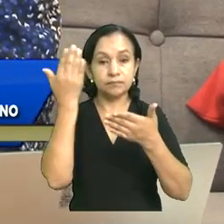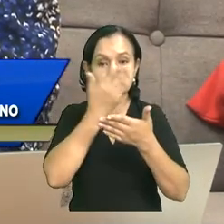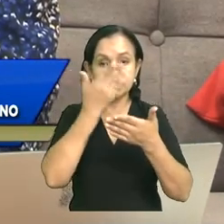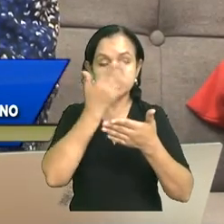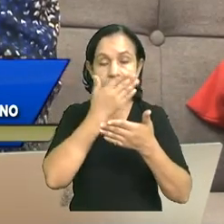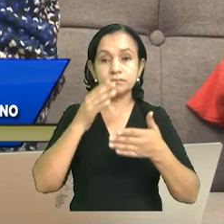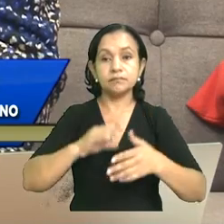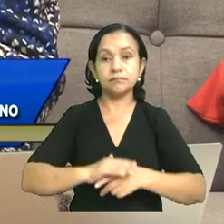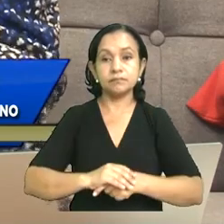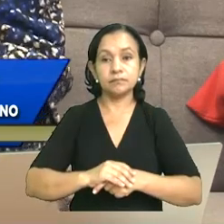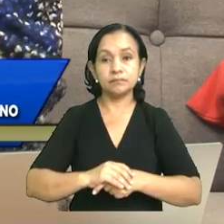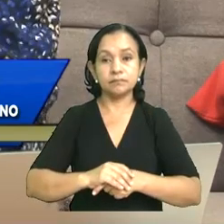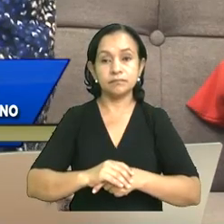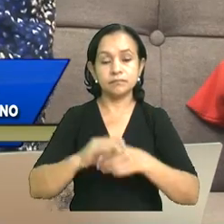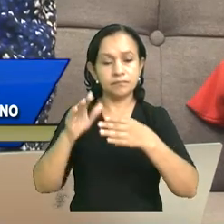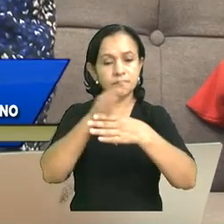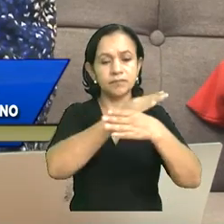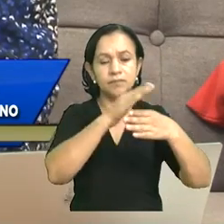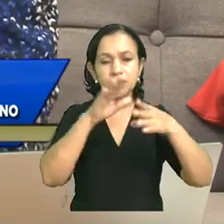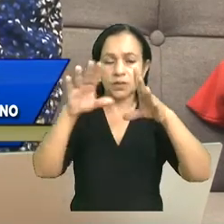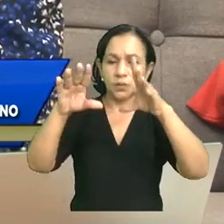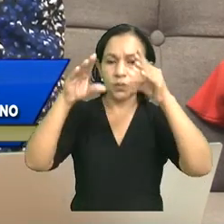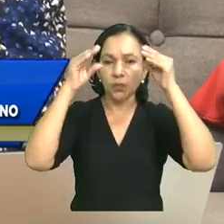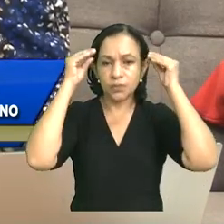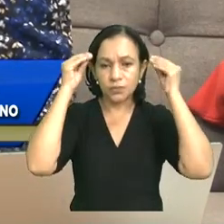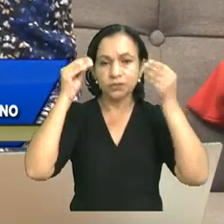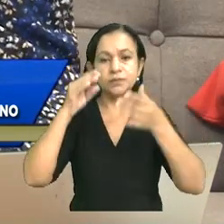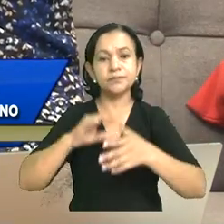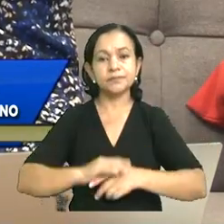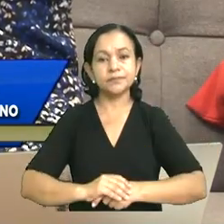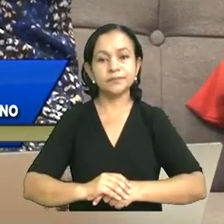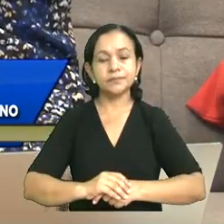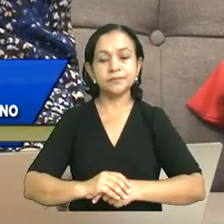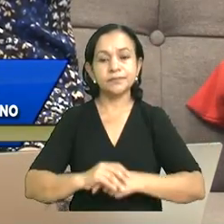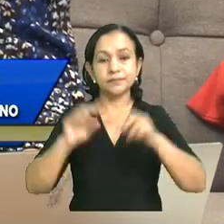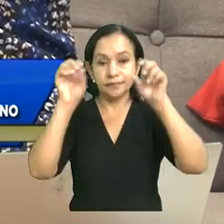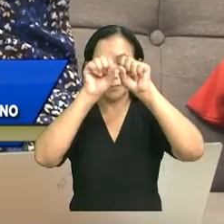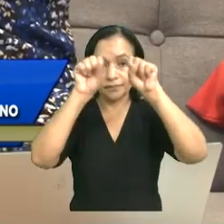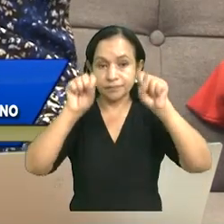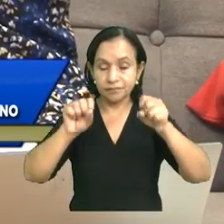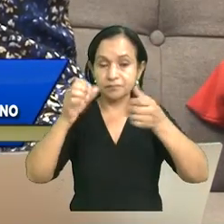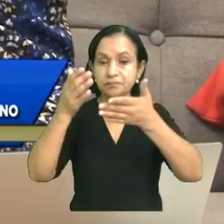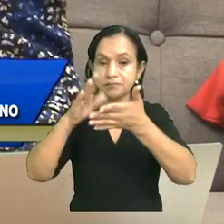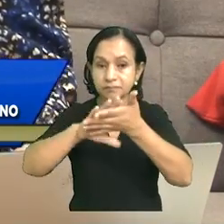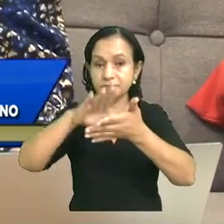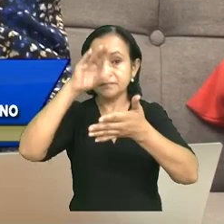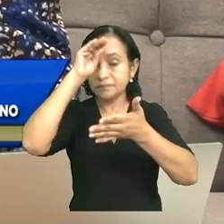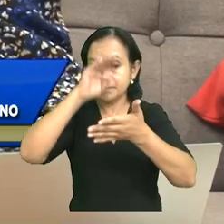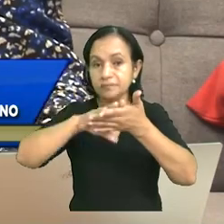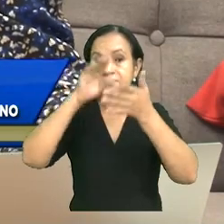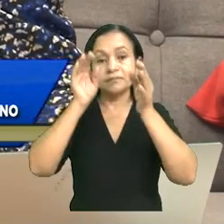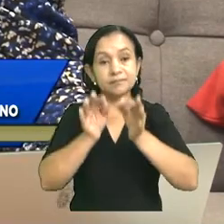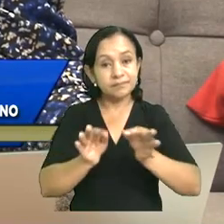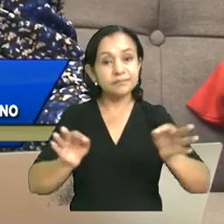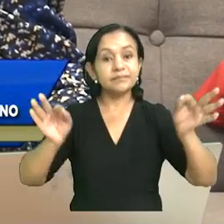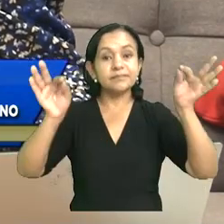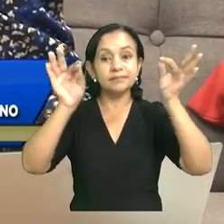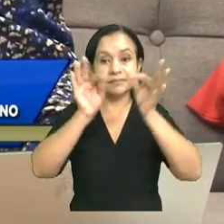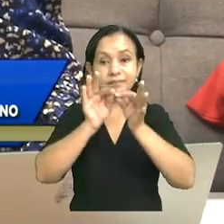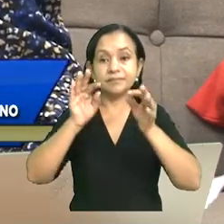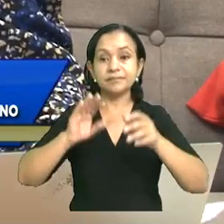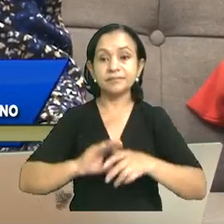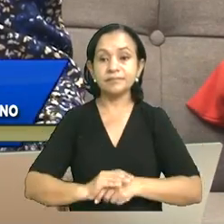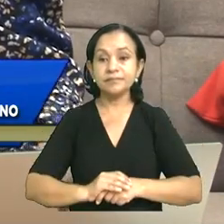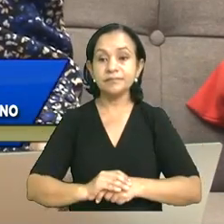estudiando en distintos cursos técnicos, ¿verdad? Claro que eso es también muy importante.